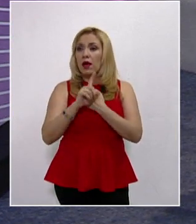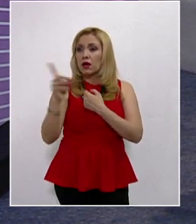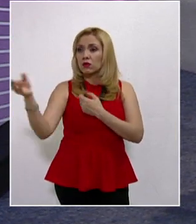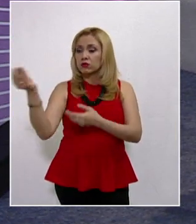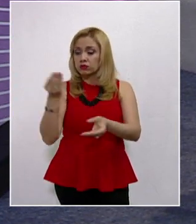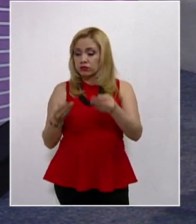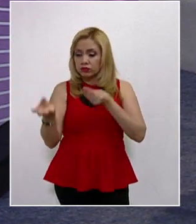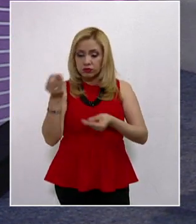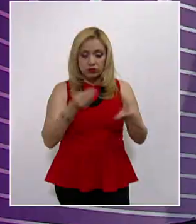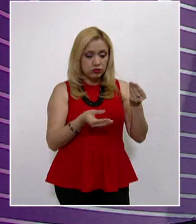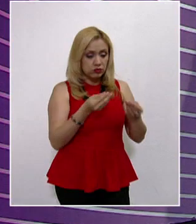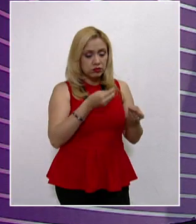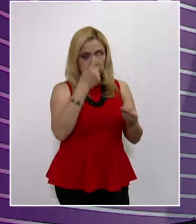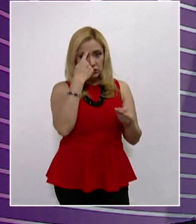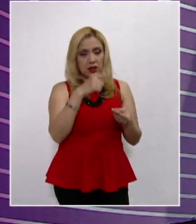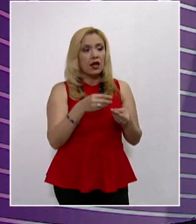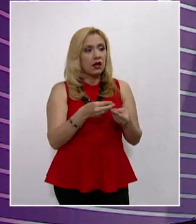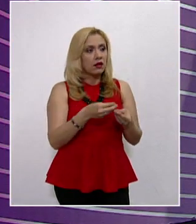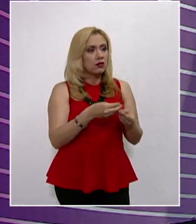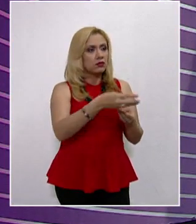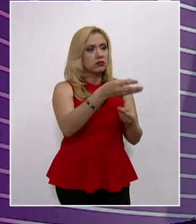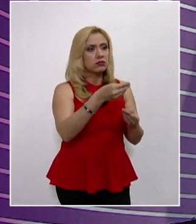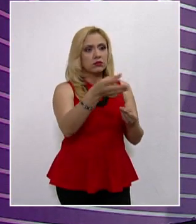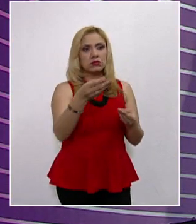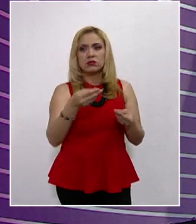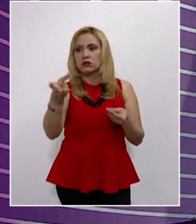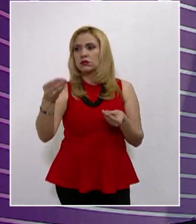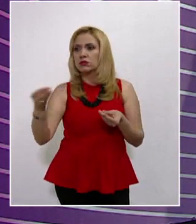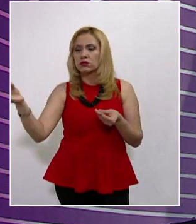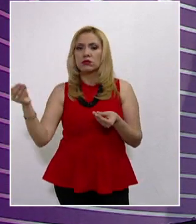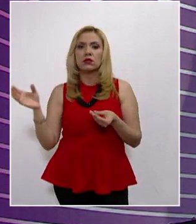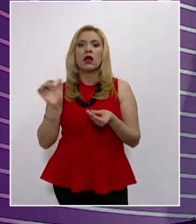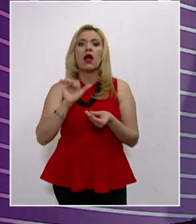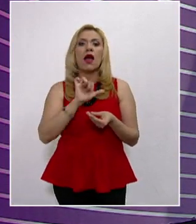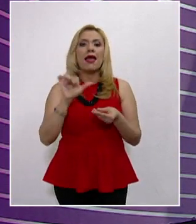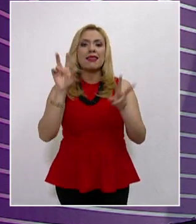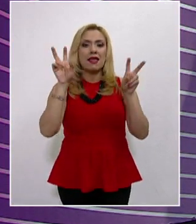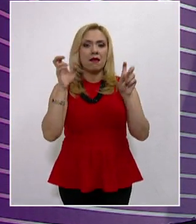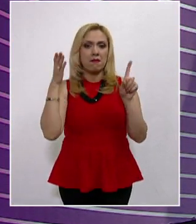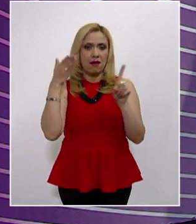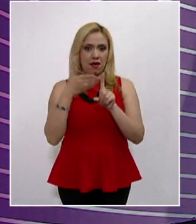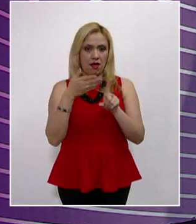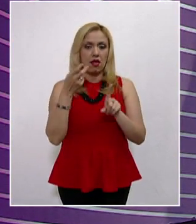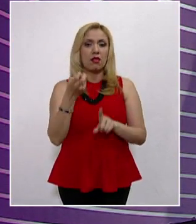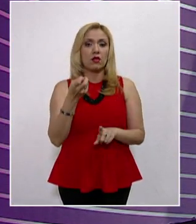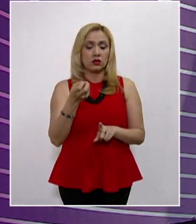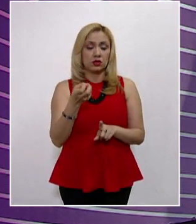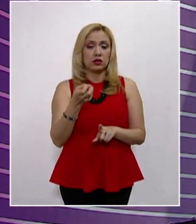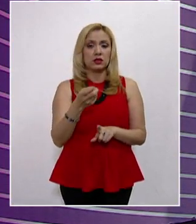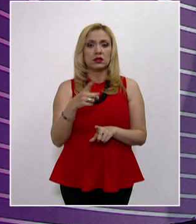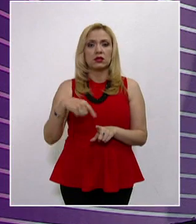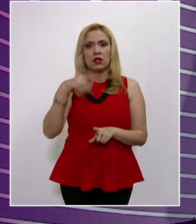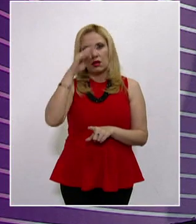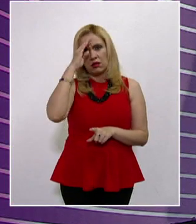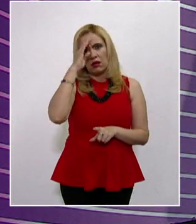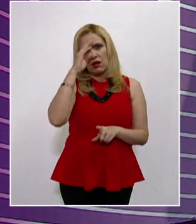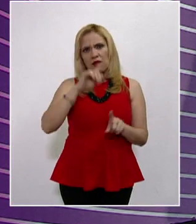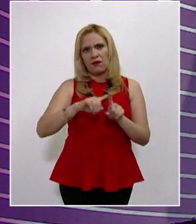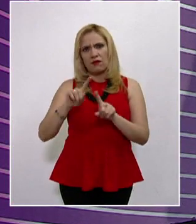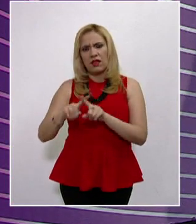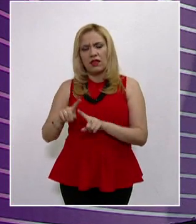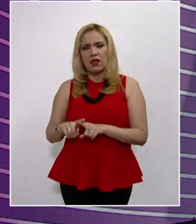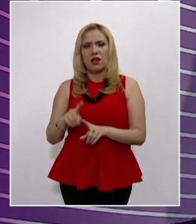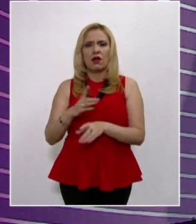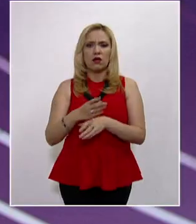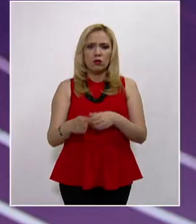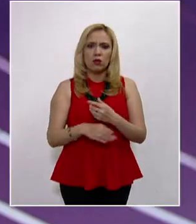acuerdo general para que distintos órganos jurisdiccionales le vayan remitiendo asuntos en relación con estos temas. Entonces, aquí se empiezan a plantear varias cuestiones que de hecho se